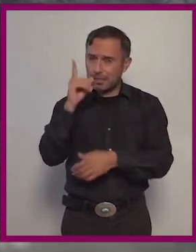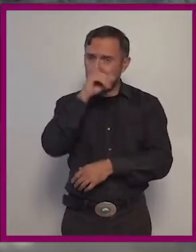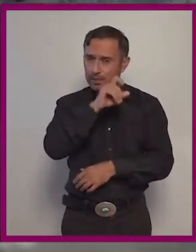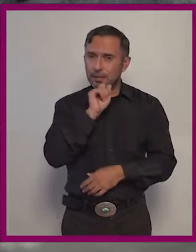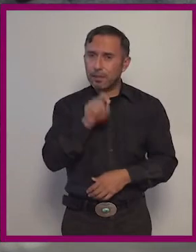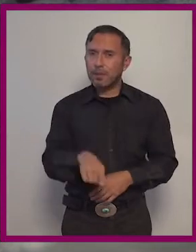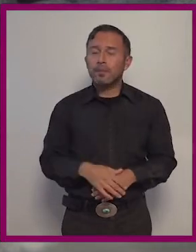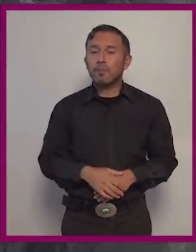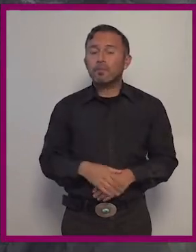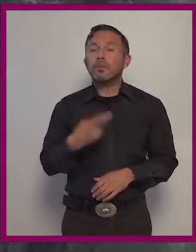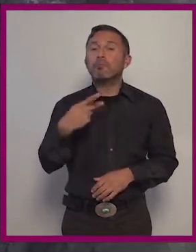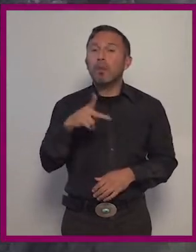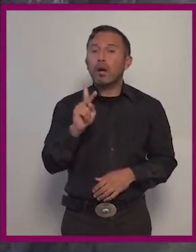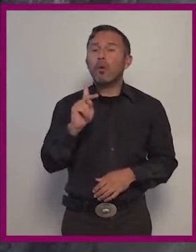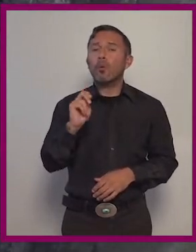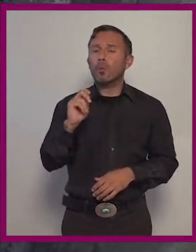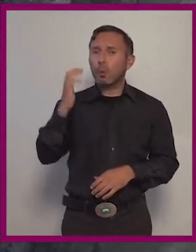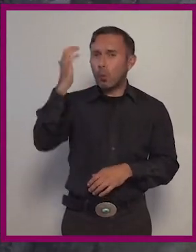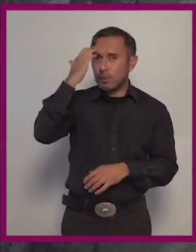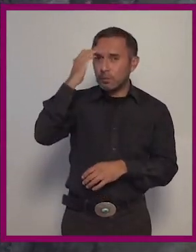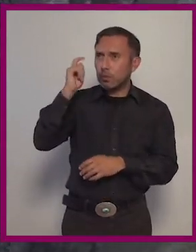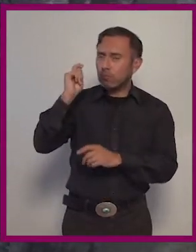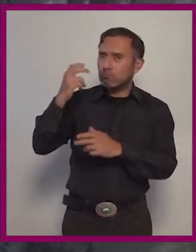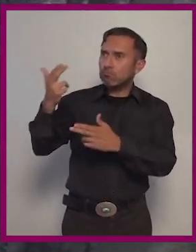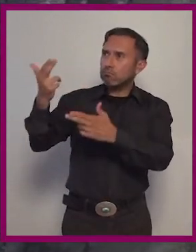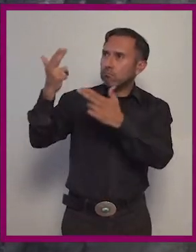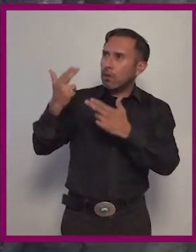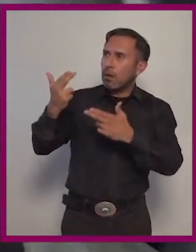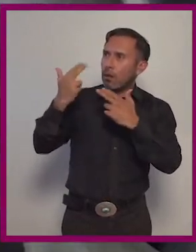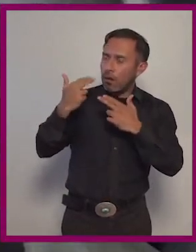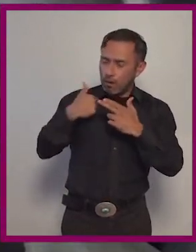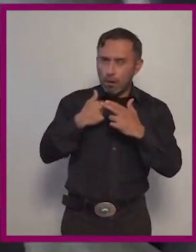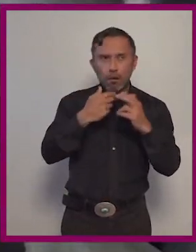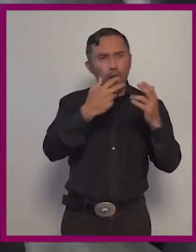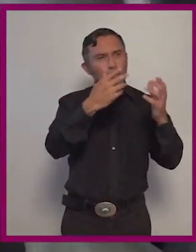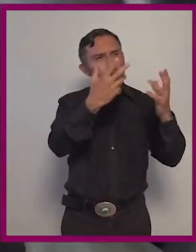transformación de conocimientos no solo ha servido para cambiar